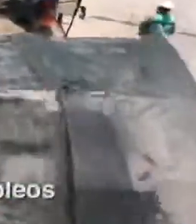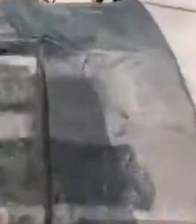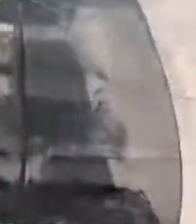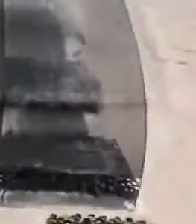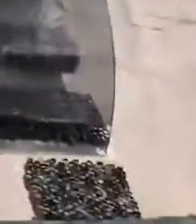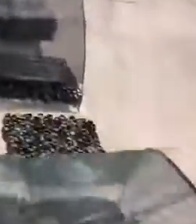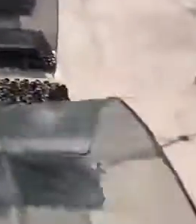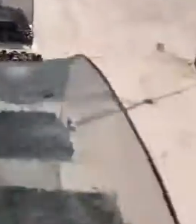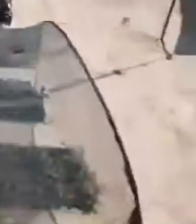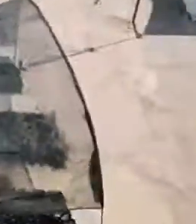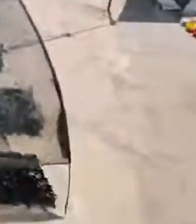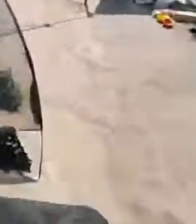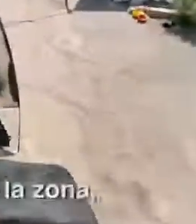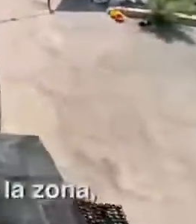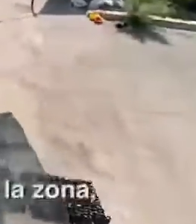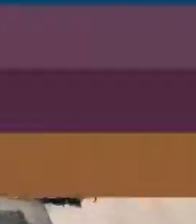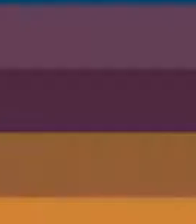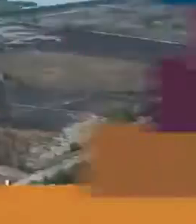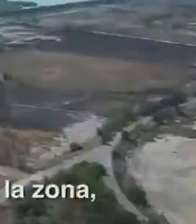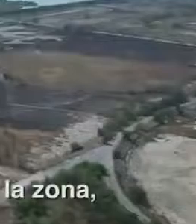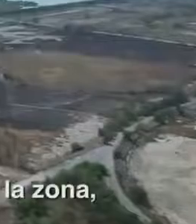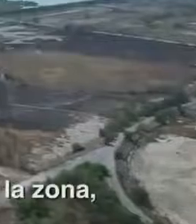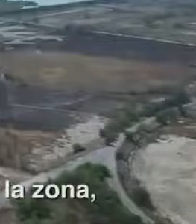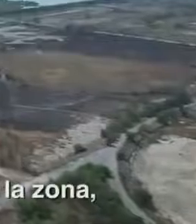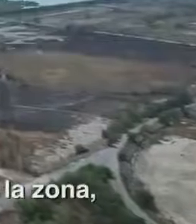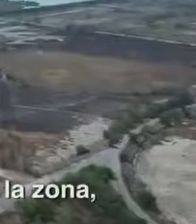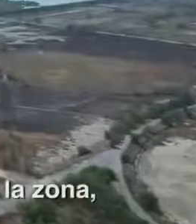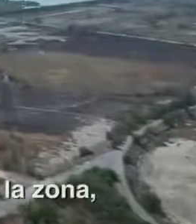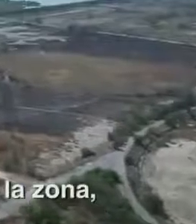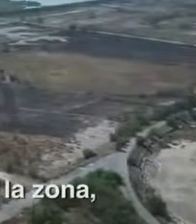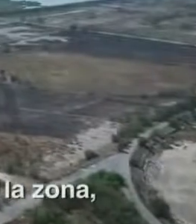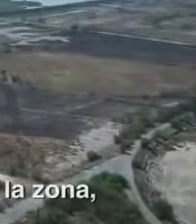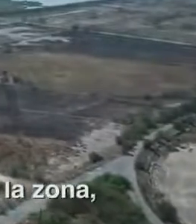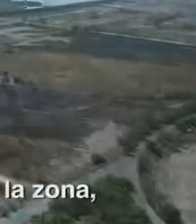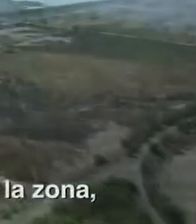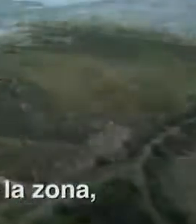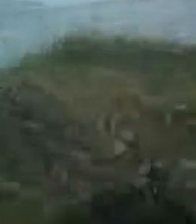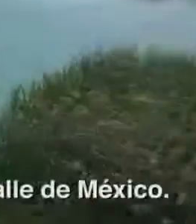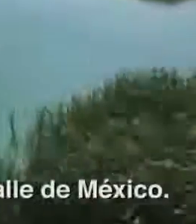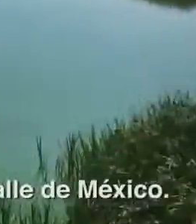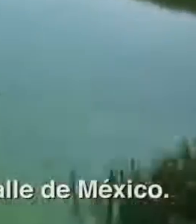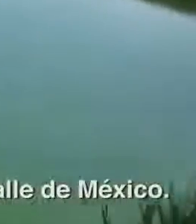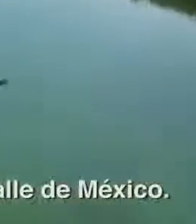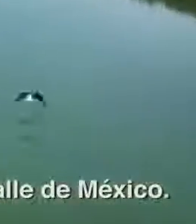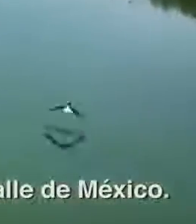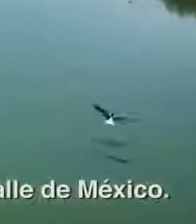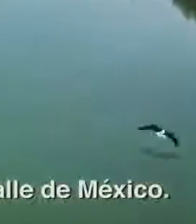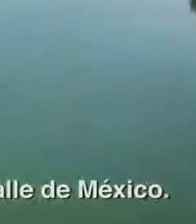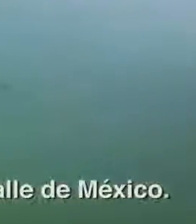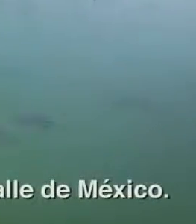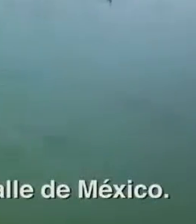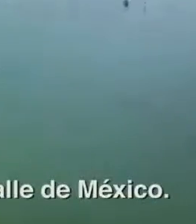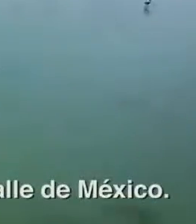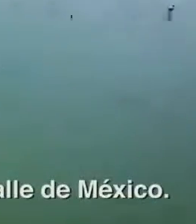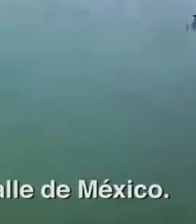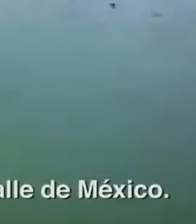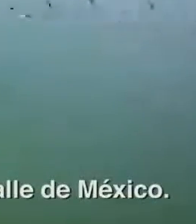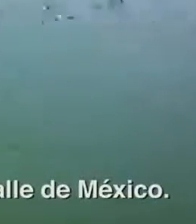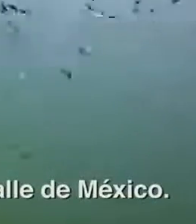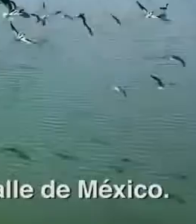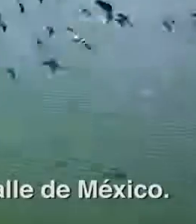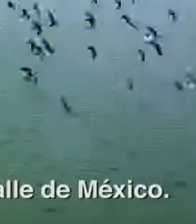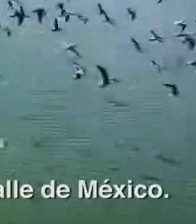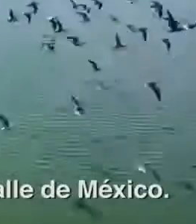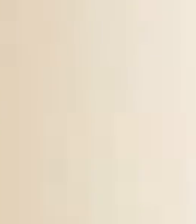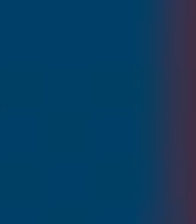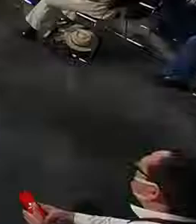3.000 empleos en la construcción del parque. Con estas acciones, se garantiza la viabilidad de la zona, así como la protección y recuperación ambiental del